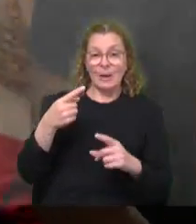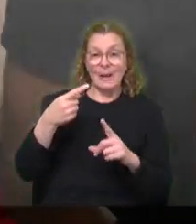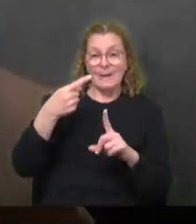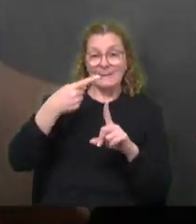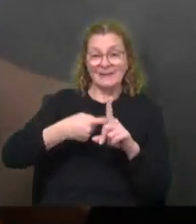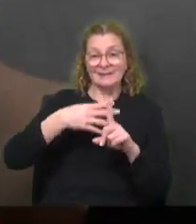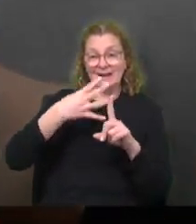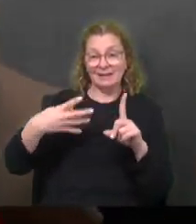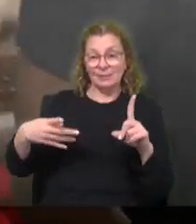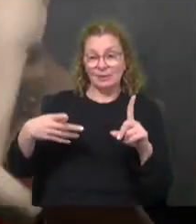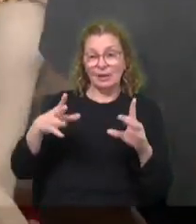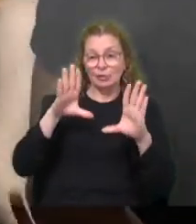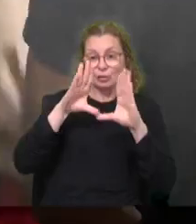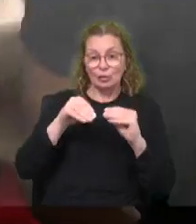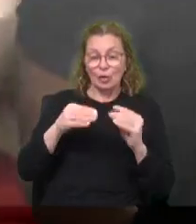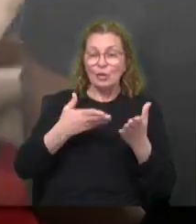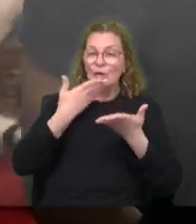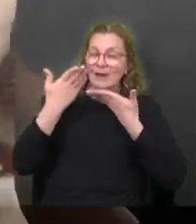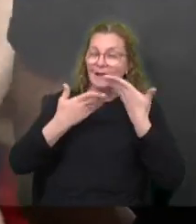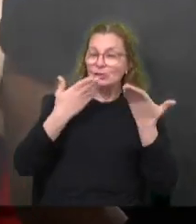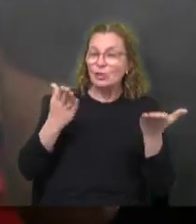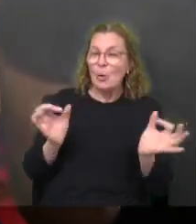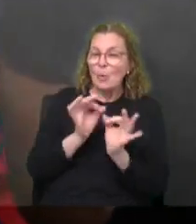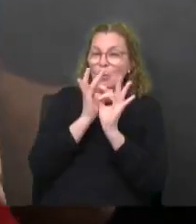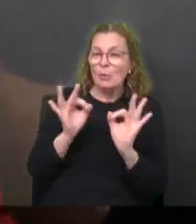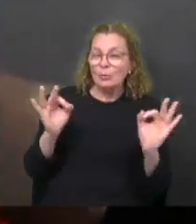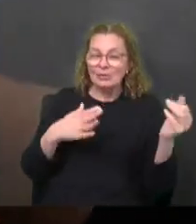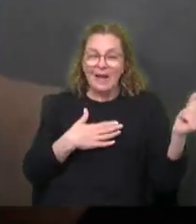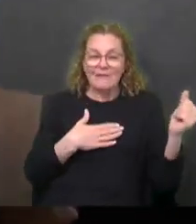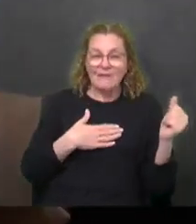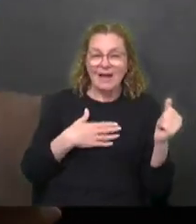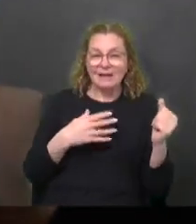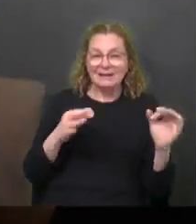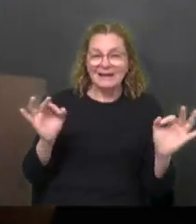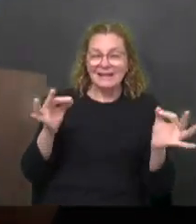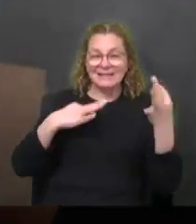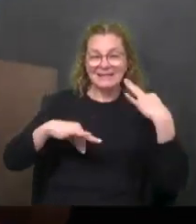Este espectáculo que tiene de todo, tiene canto, música, danza, teatro,